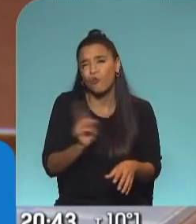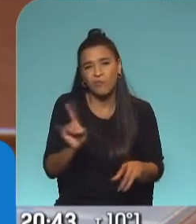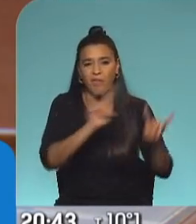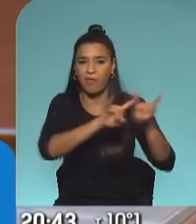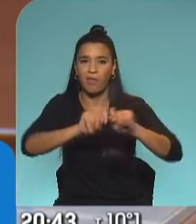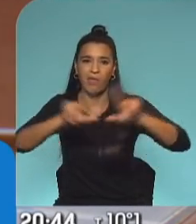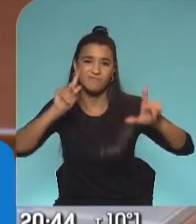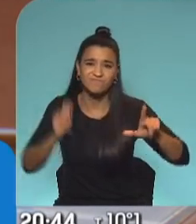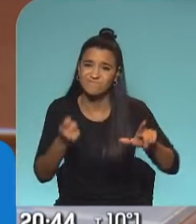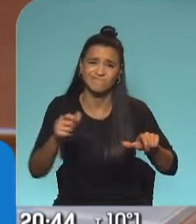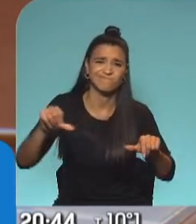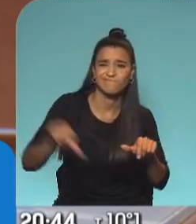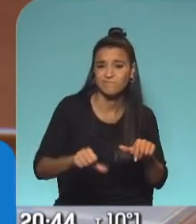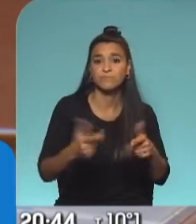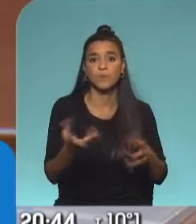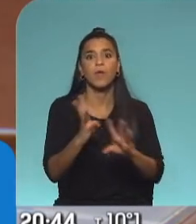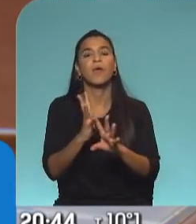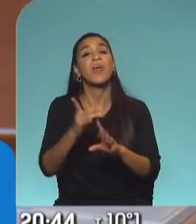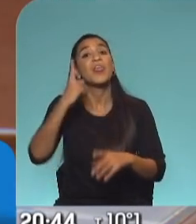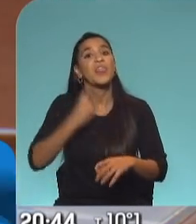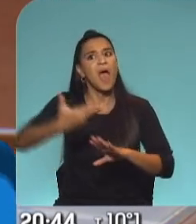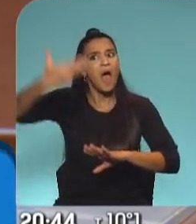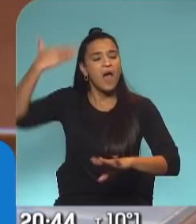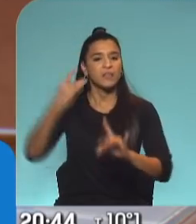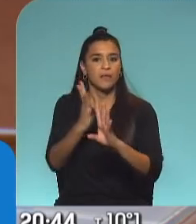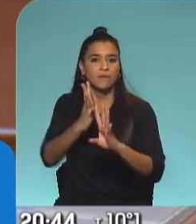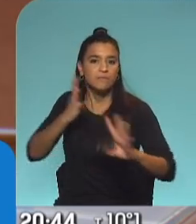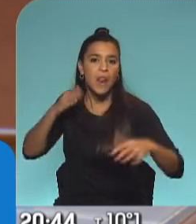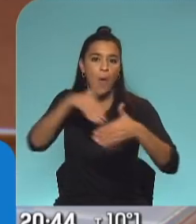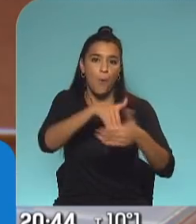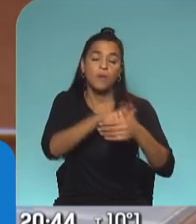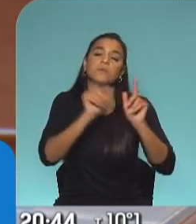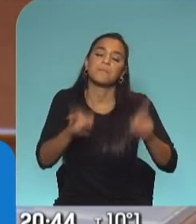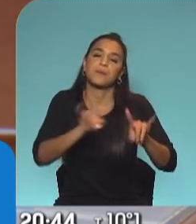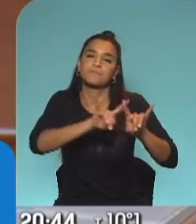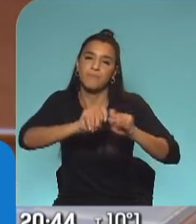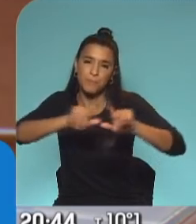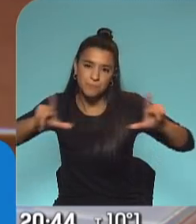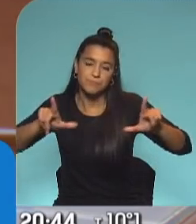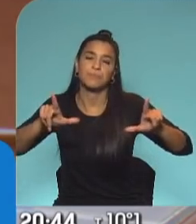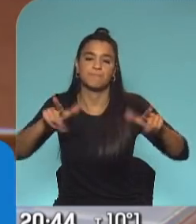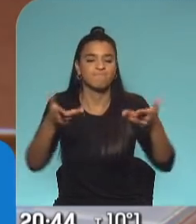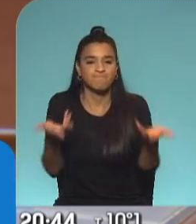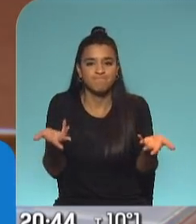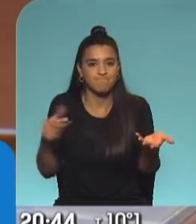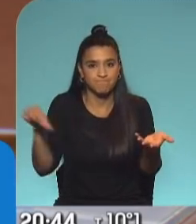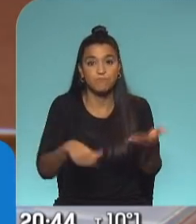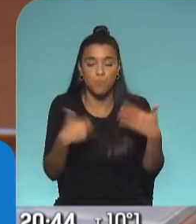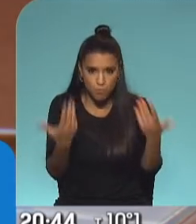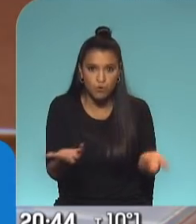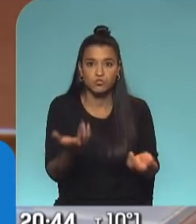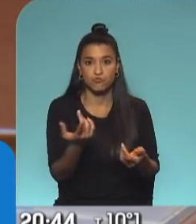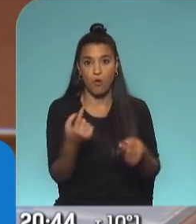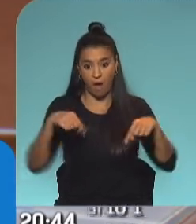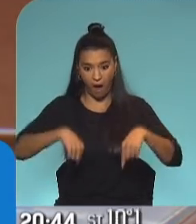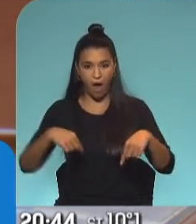y aquel día en la fila de los bancos quedó con la web y con todo lo electrónico, aquel día quedó expuesto, así que si quiere ya pasamos